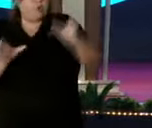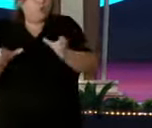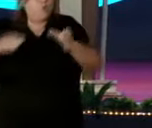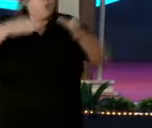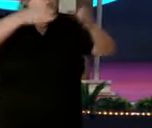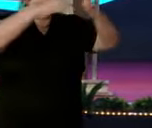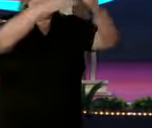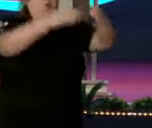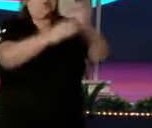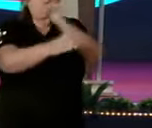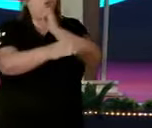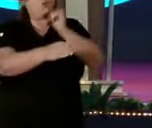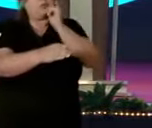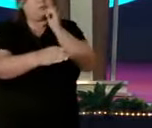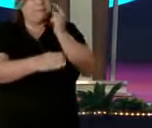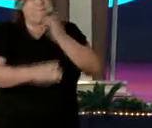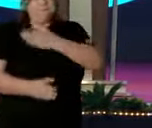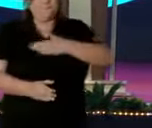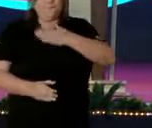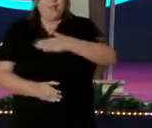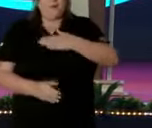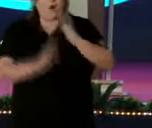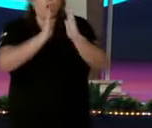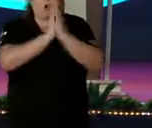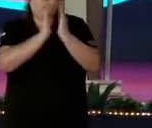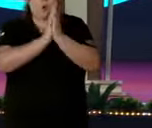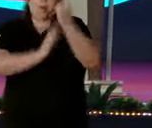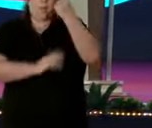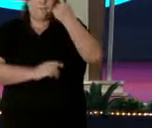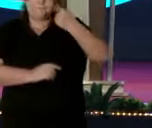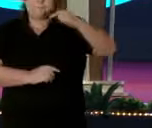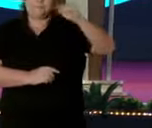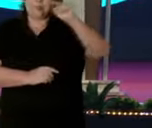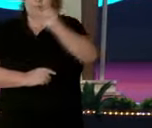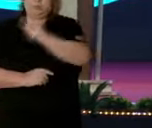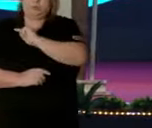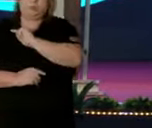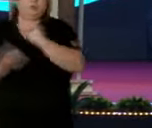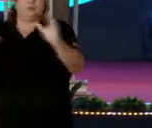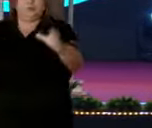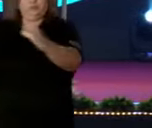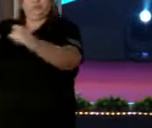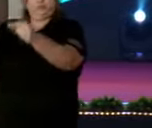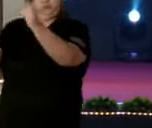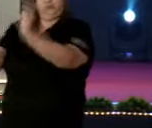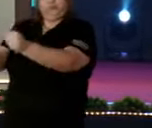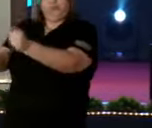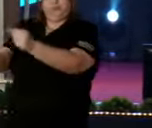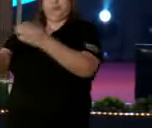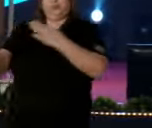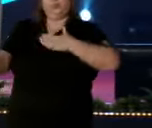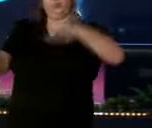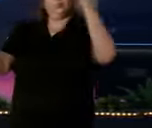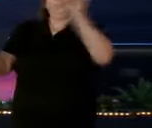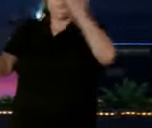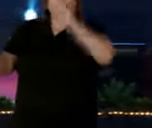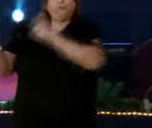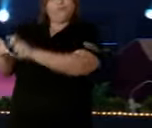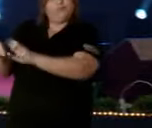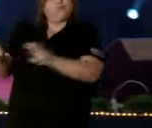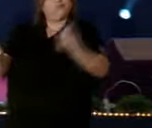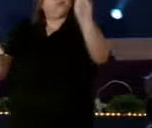Y nos cubren porque van a venir con experiencias tremendas. Esta gente inconversa se montó. que quiere ir con la pastora